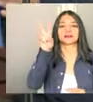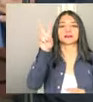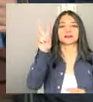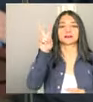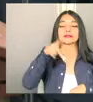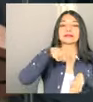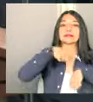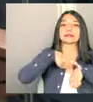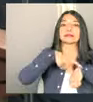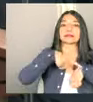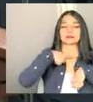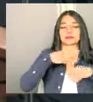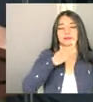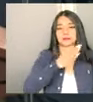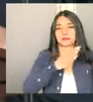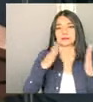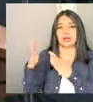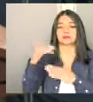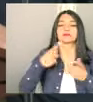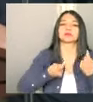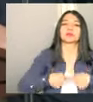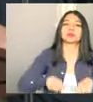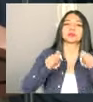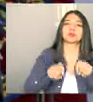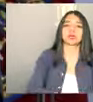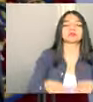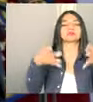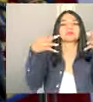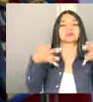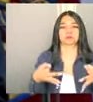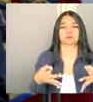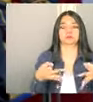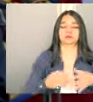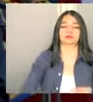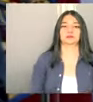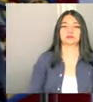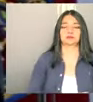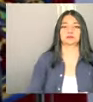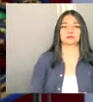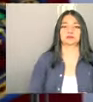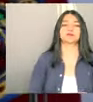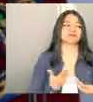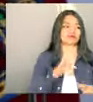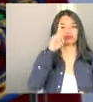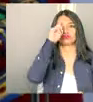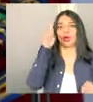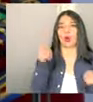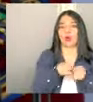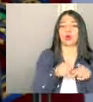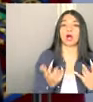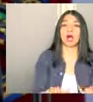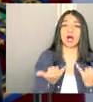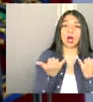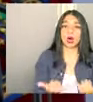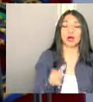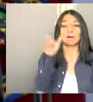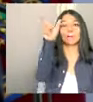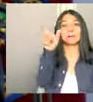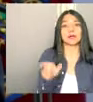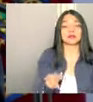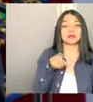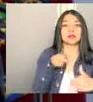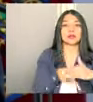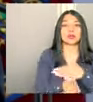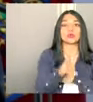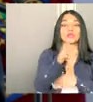los tiempos que están previstos en el contrato se van a cumplir. Coincido en que en este momento la persona que inaugura el